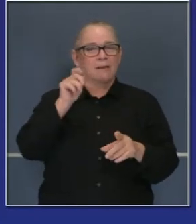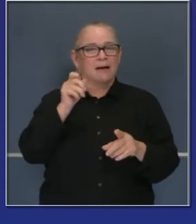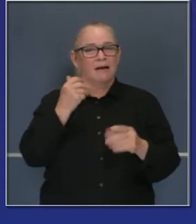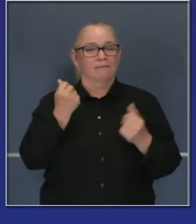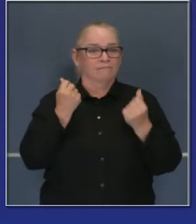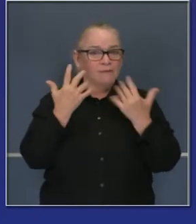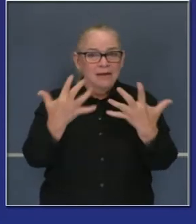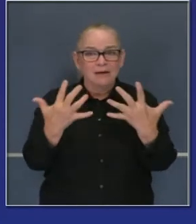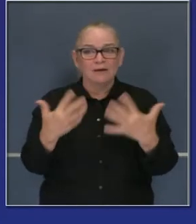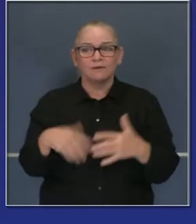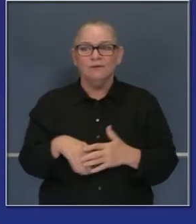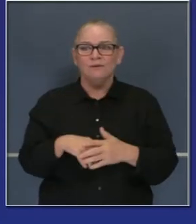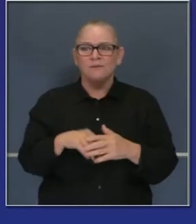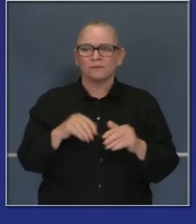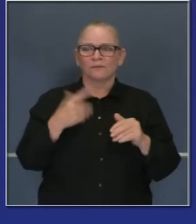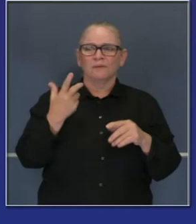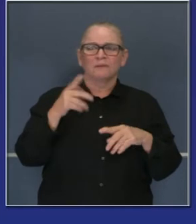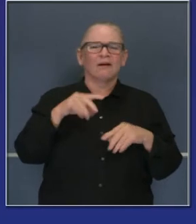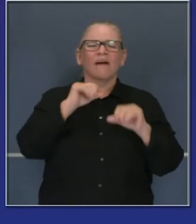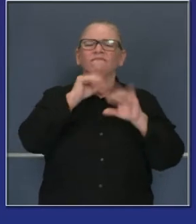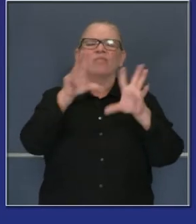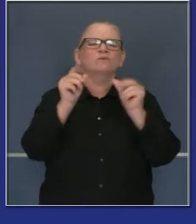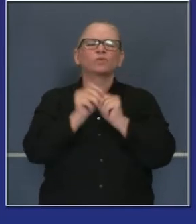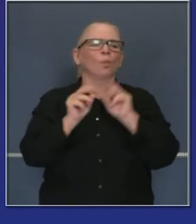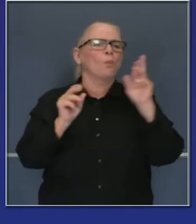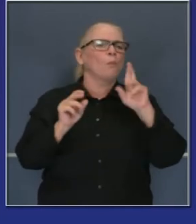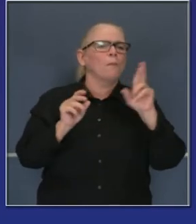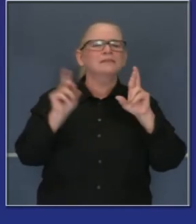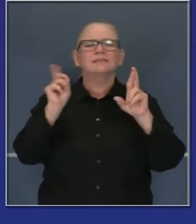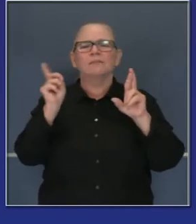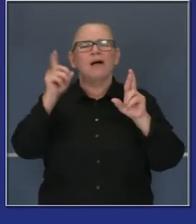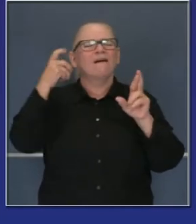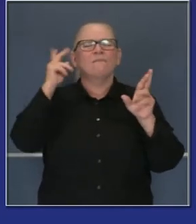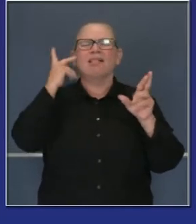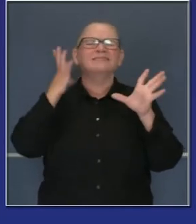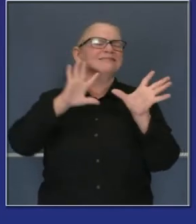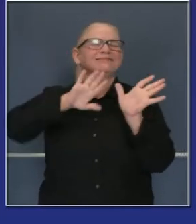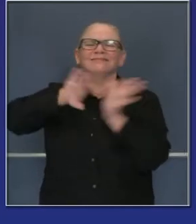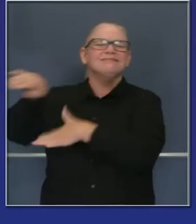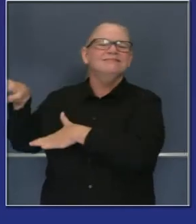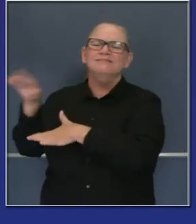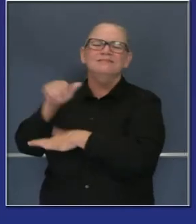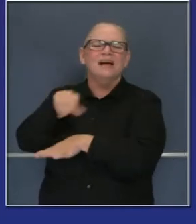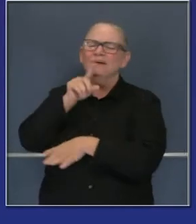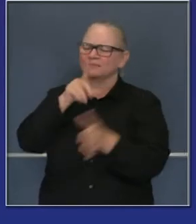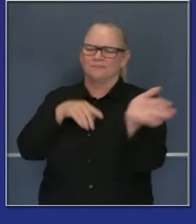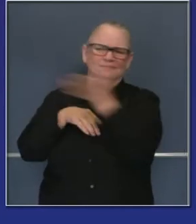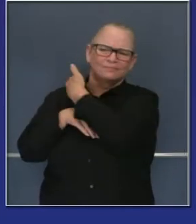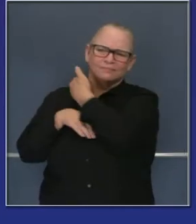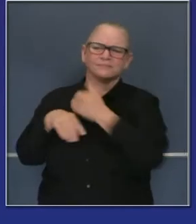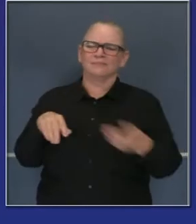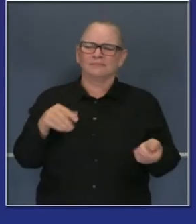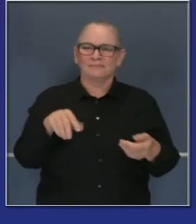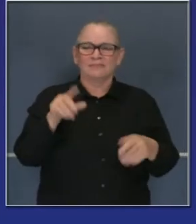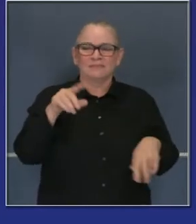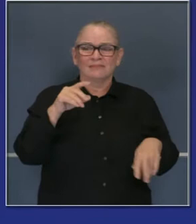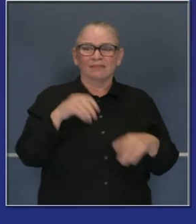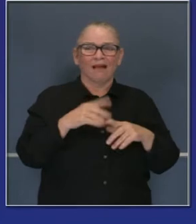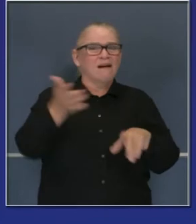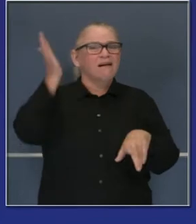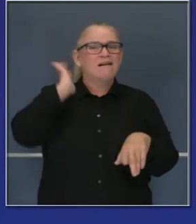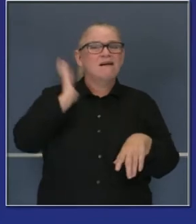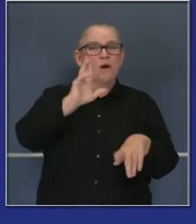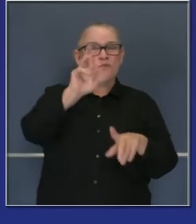liderazgo en el estado desde el gobernador brown hasta schwarzenegger incluso al gobernador ruegan que estableció en el año 70